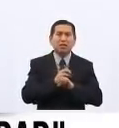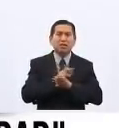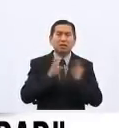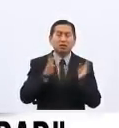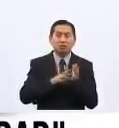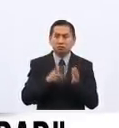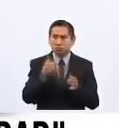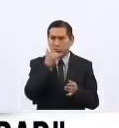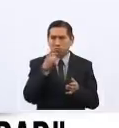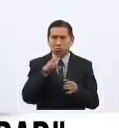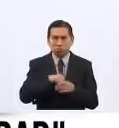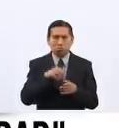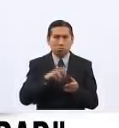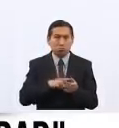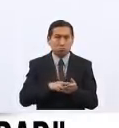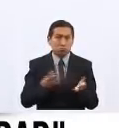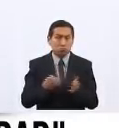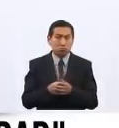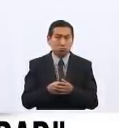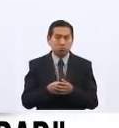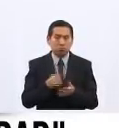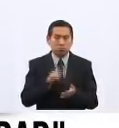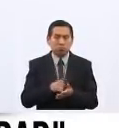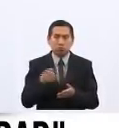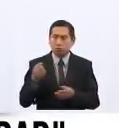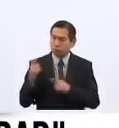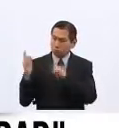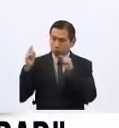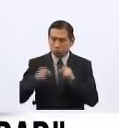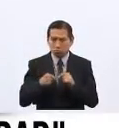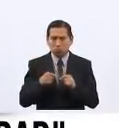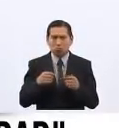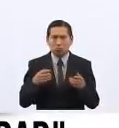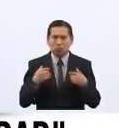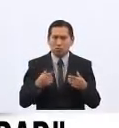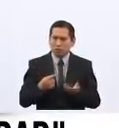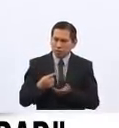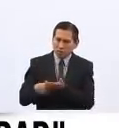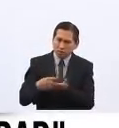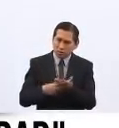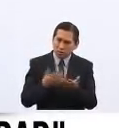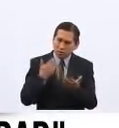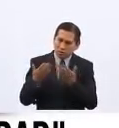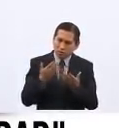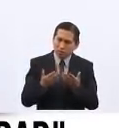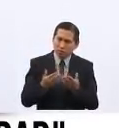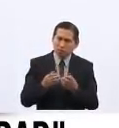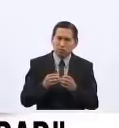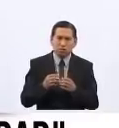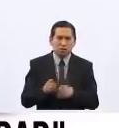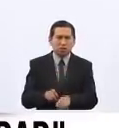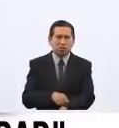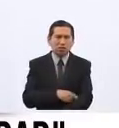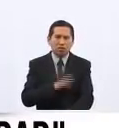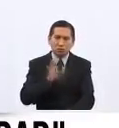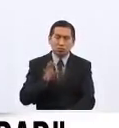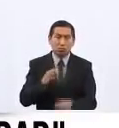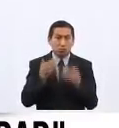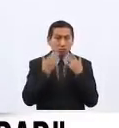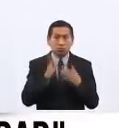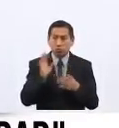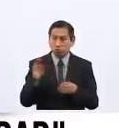nos han parecido suficientes, y por eso hemos venido aquí y hemos tenido una larga conversación con los dos ministros, a los cuales